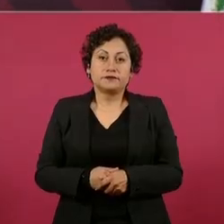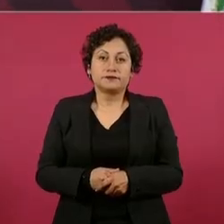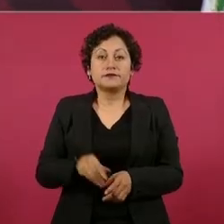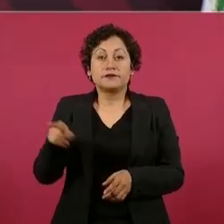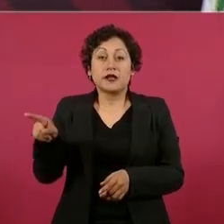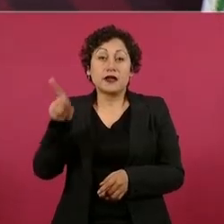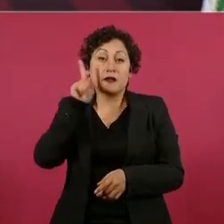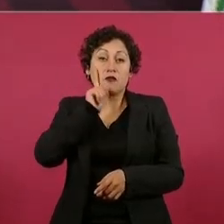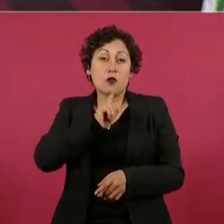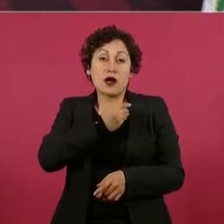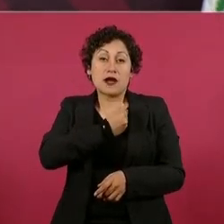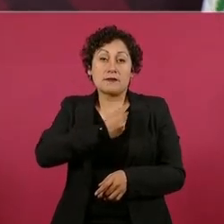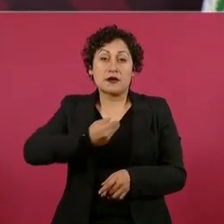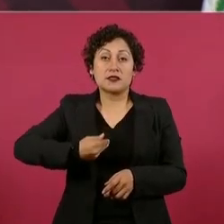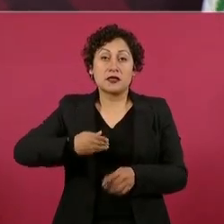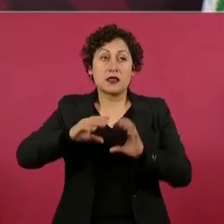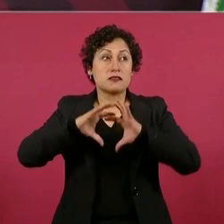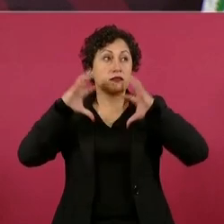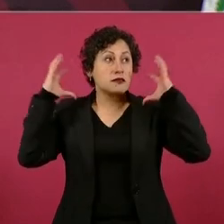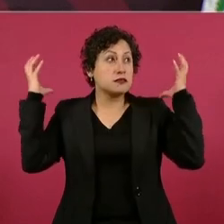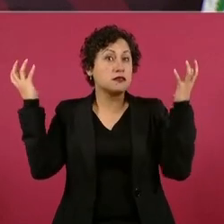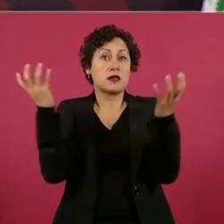del mundo,